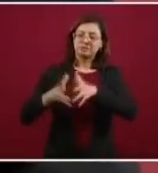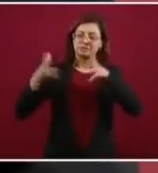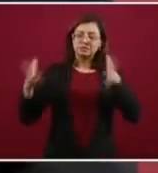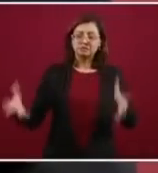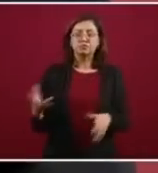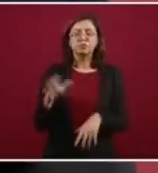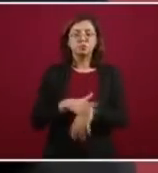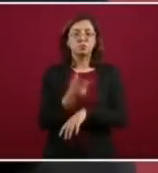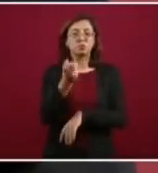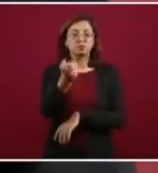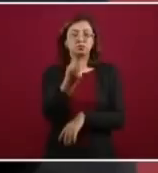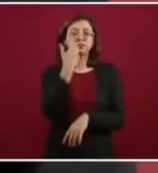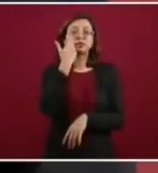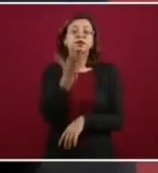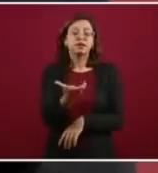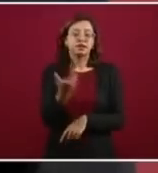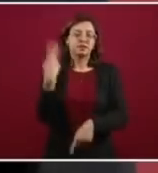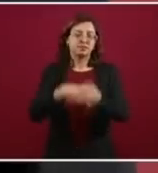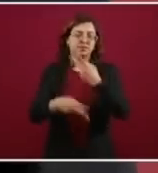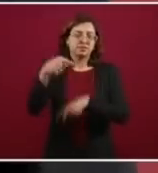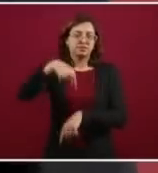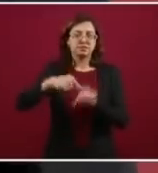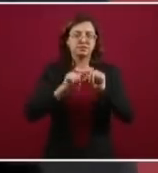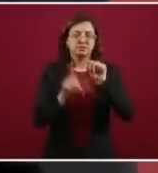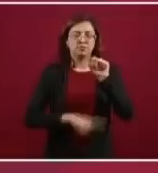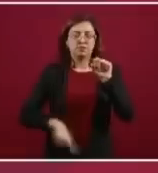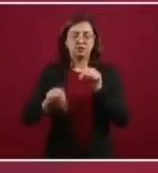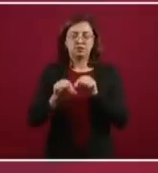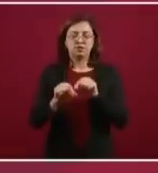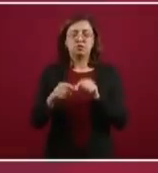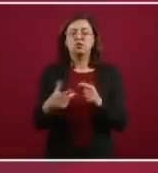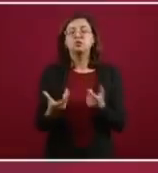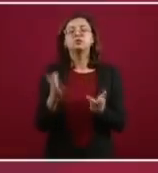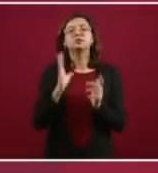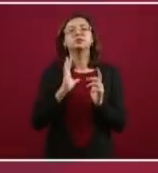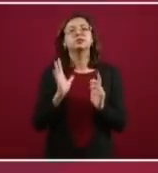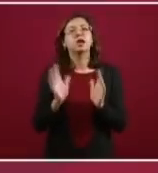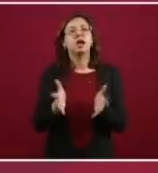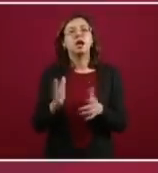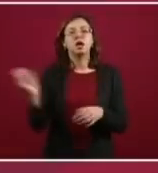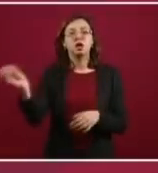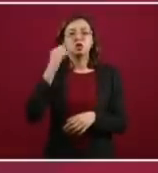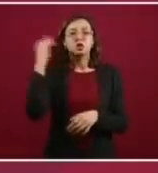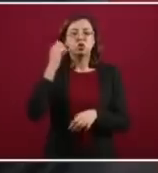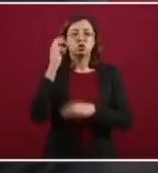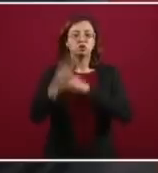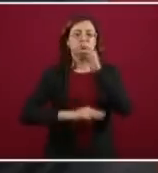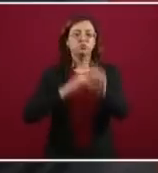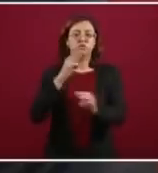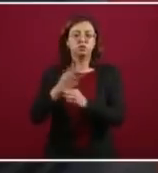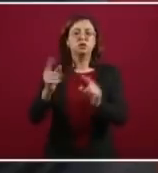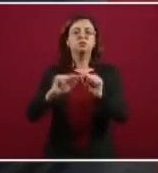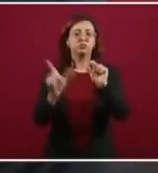en México. Hicieron el Congreso Mundial en México